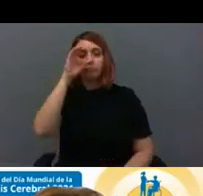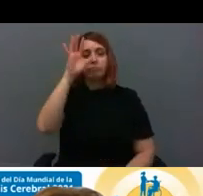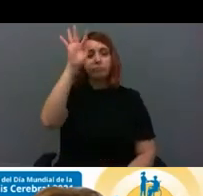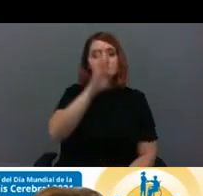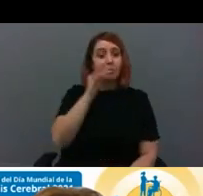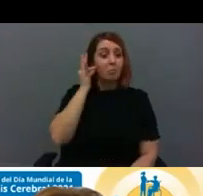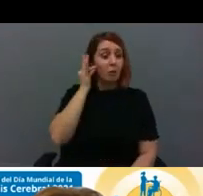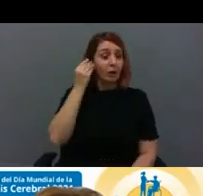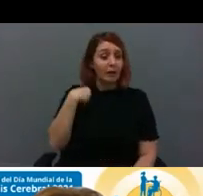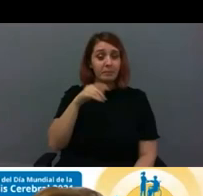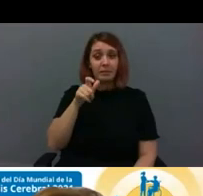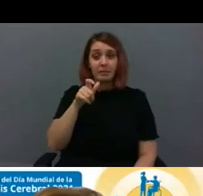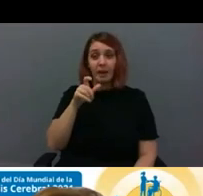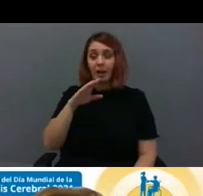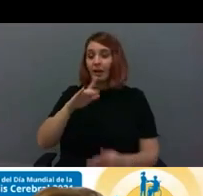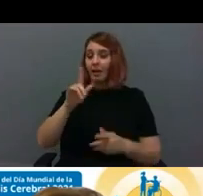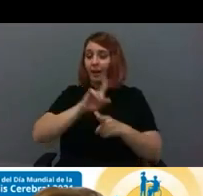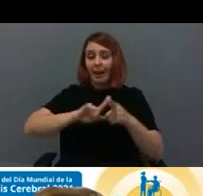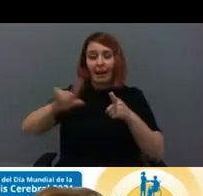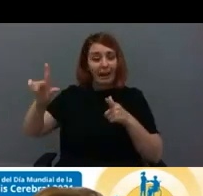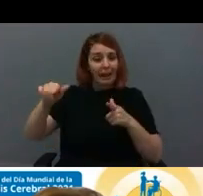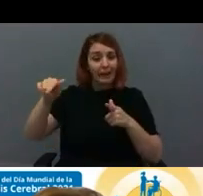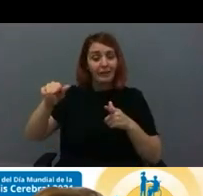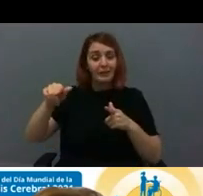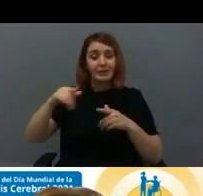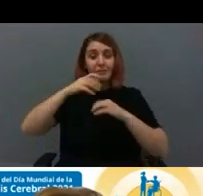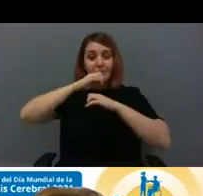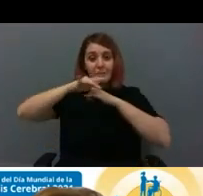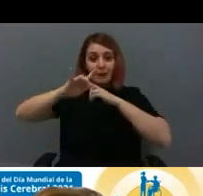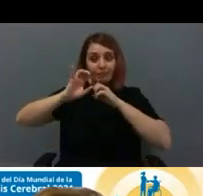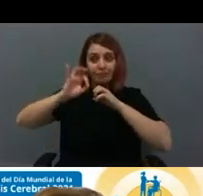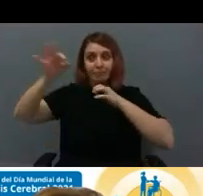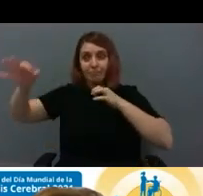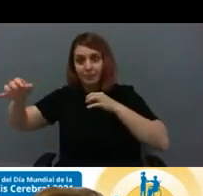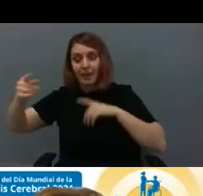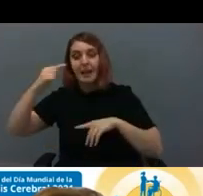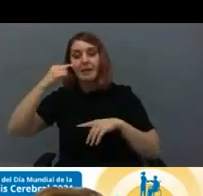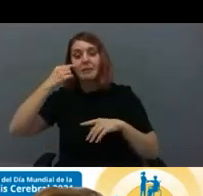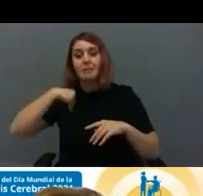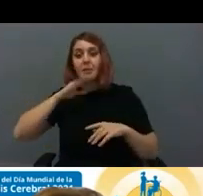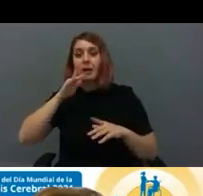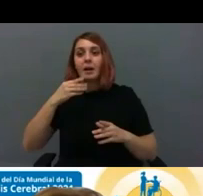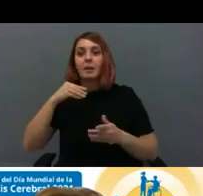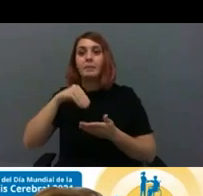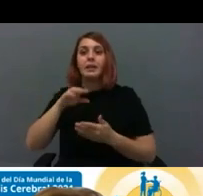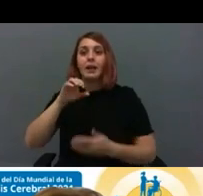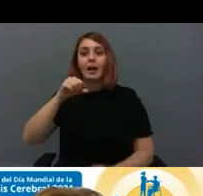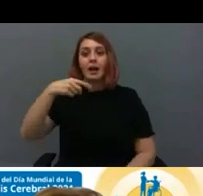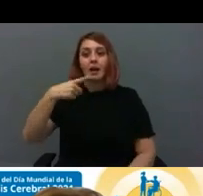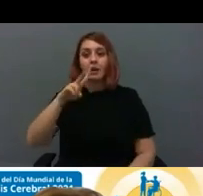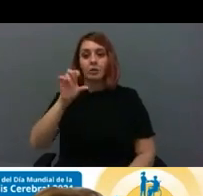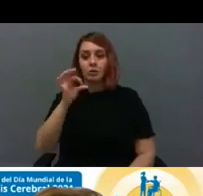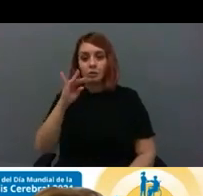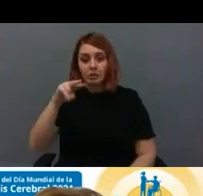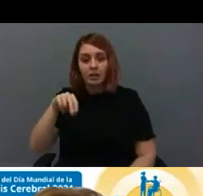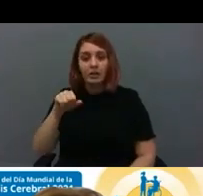como tú que está al otro lado del océano y aquí nosotras, y en este caso con la presencia de Agustina, de Dolores, de